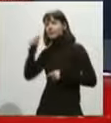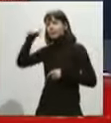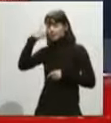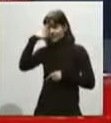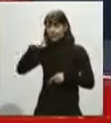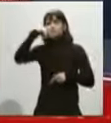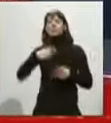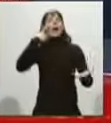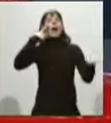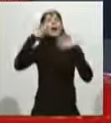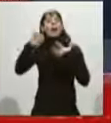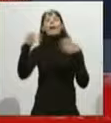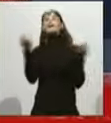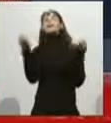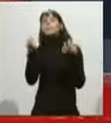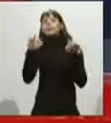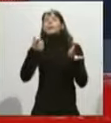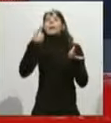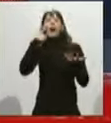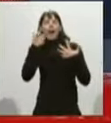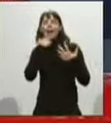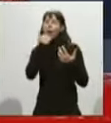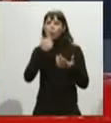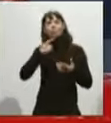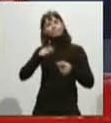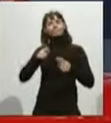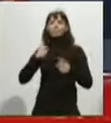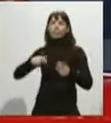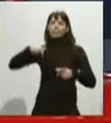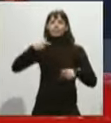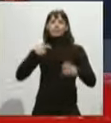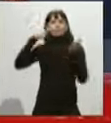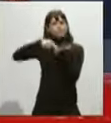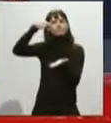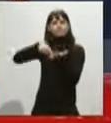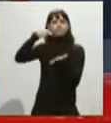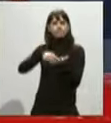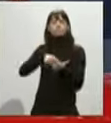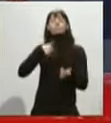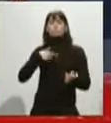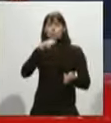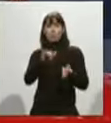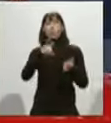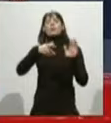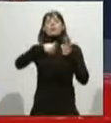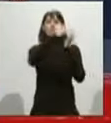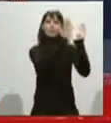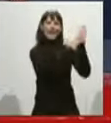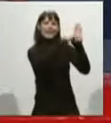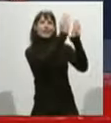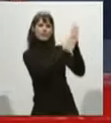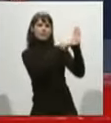gala que siempre se ha caracterizado por ser una gala muy reivindicativa. Tengo aquí estas pegatinas de una campaña que ha puesto en marcha el